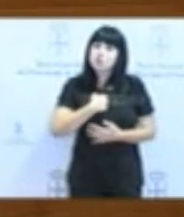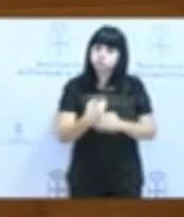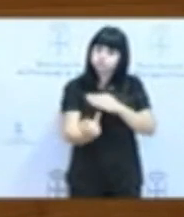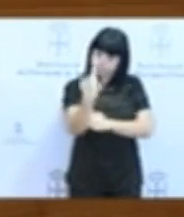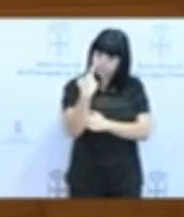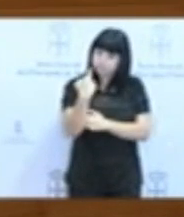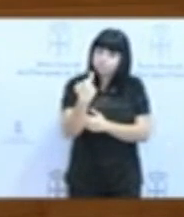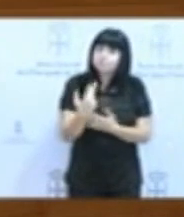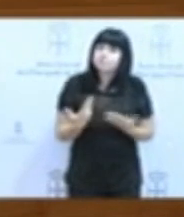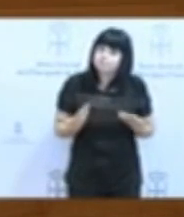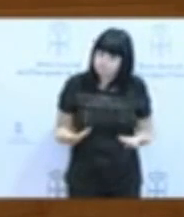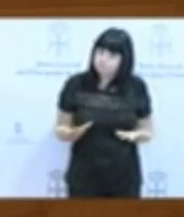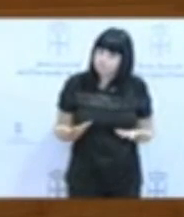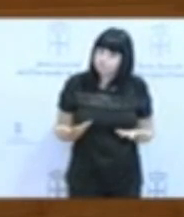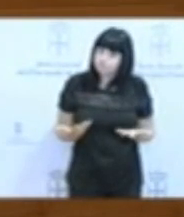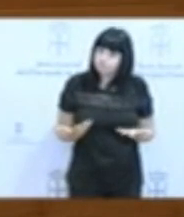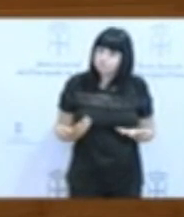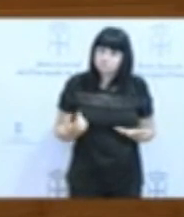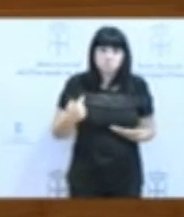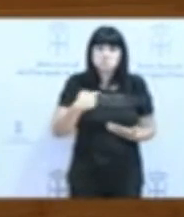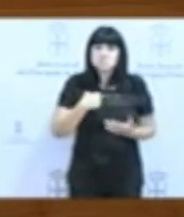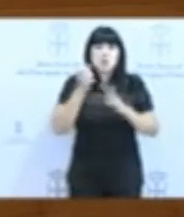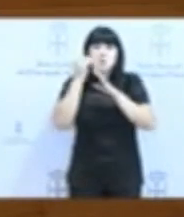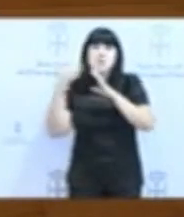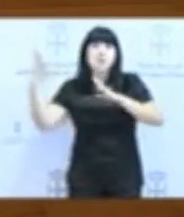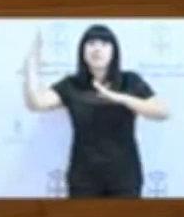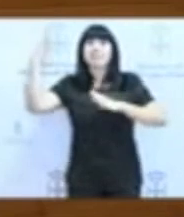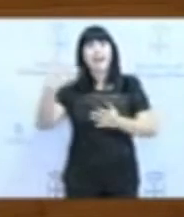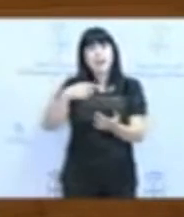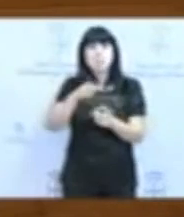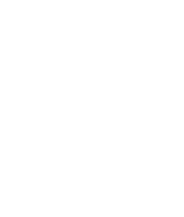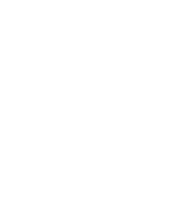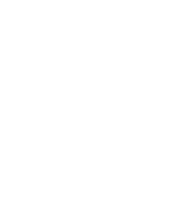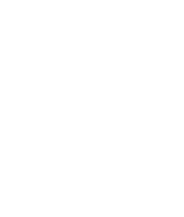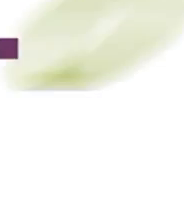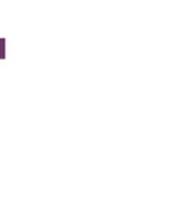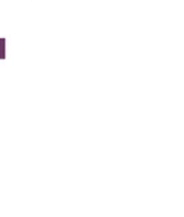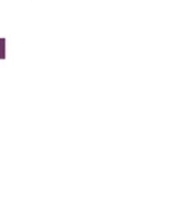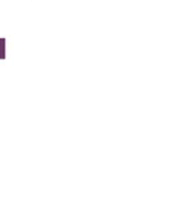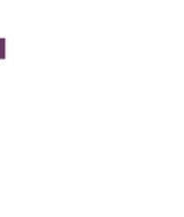no me voy a inventar ningún calambre. Gracias.